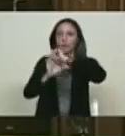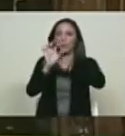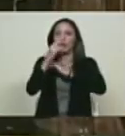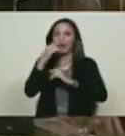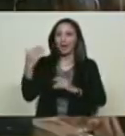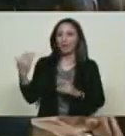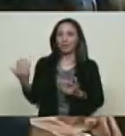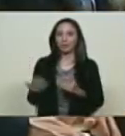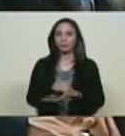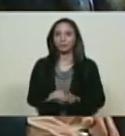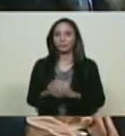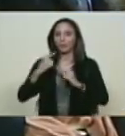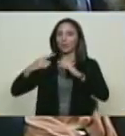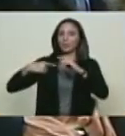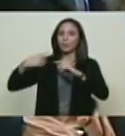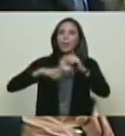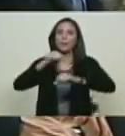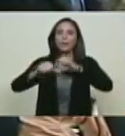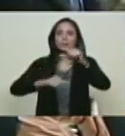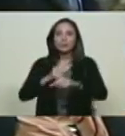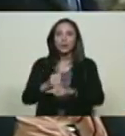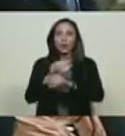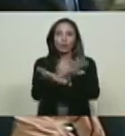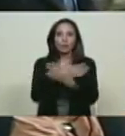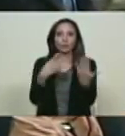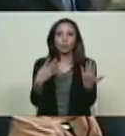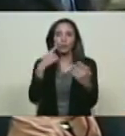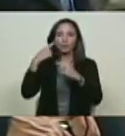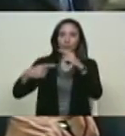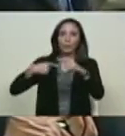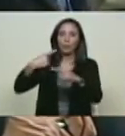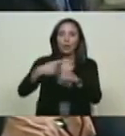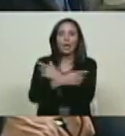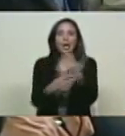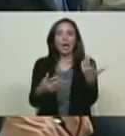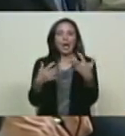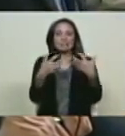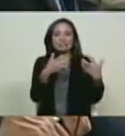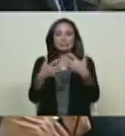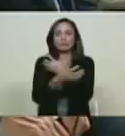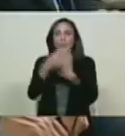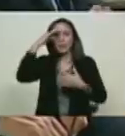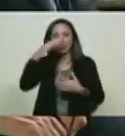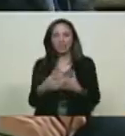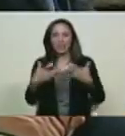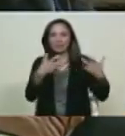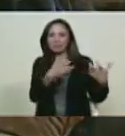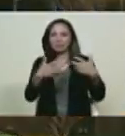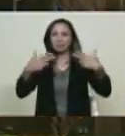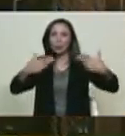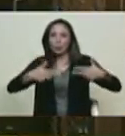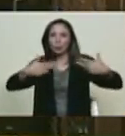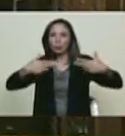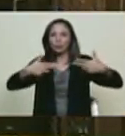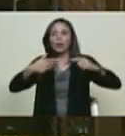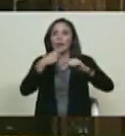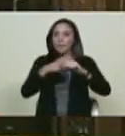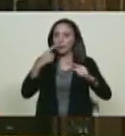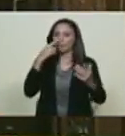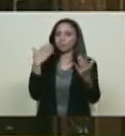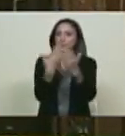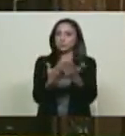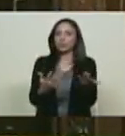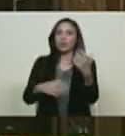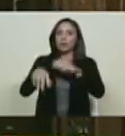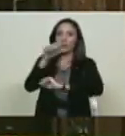En el siglo XIX salió un ejército de un caudillo a enfrentar otro ejército, otro caudillo, pero iban dando la cara